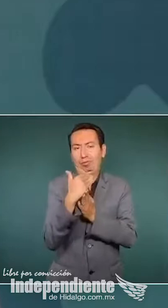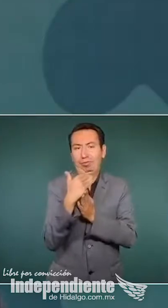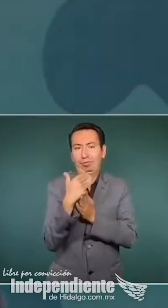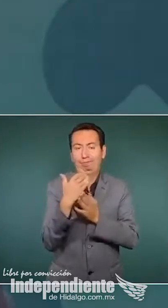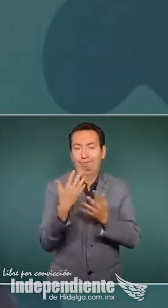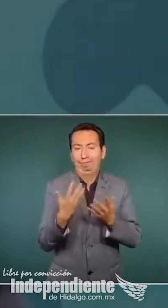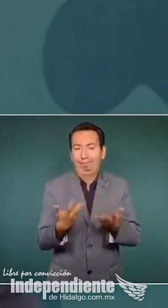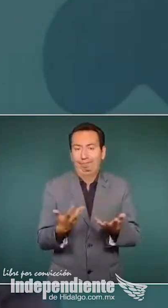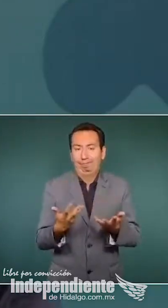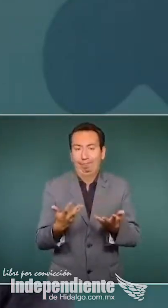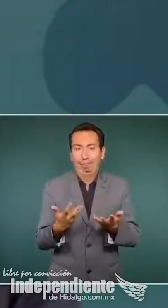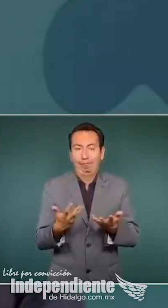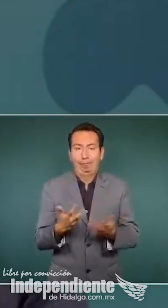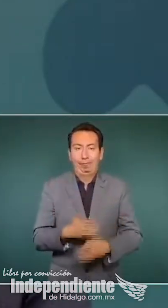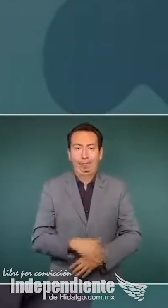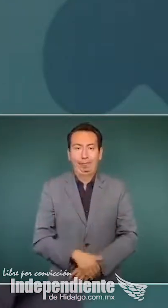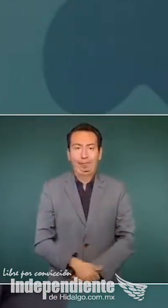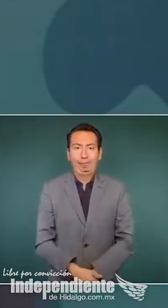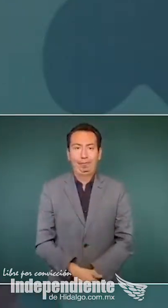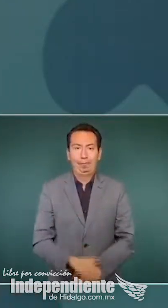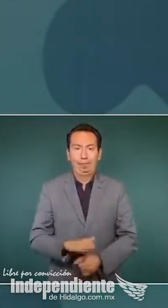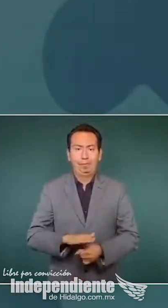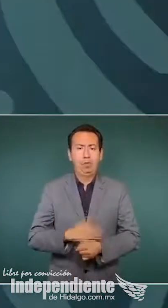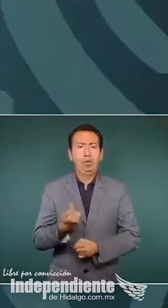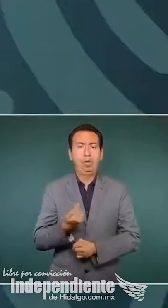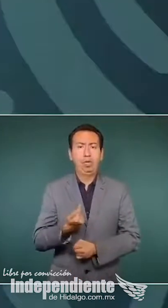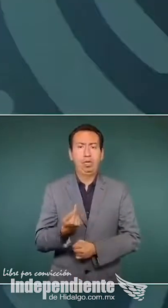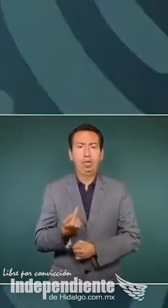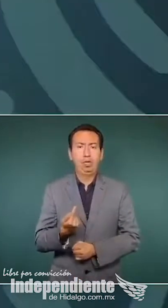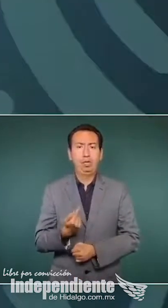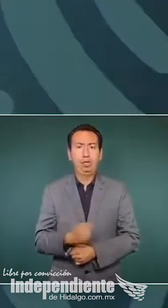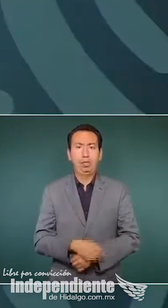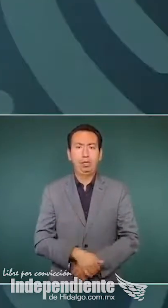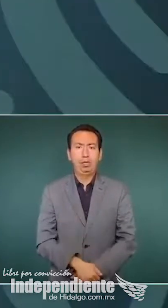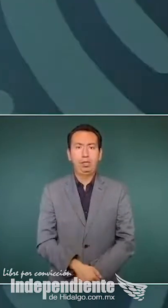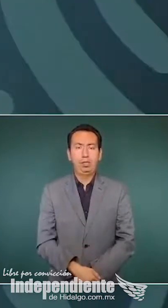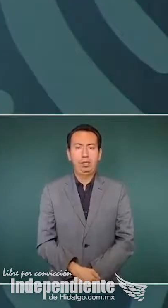porque se trata de,